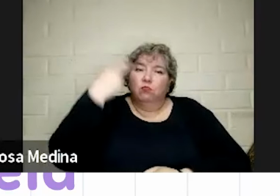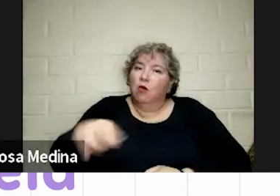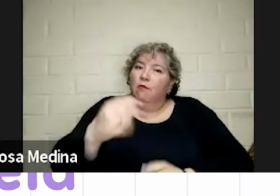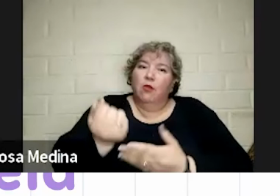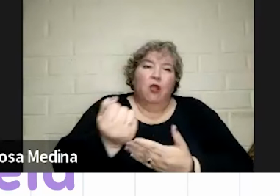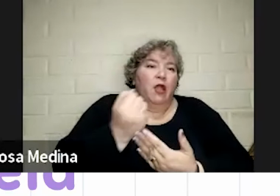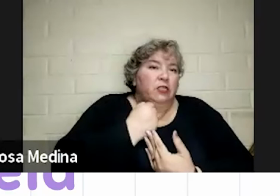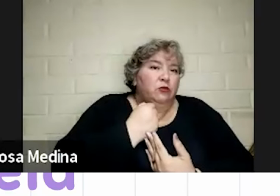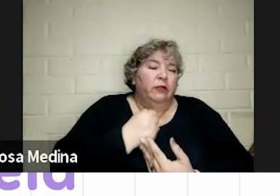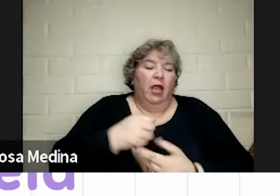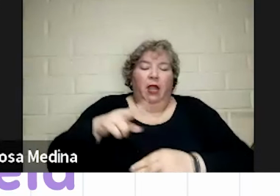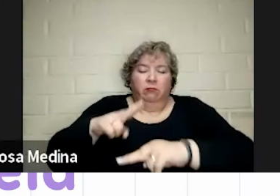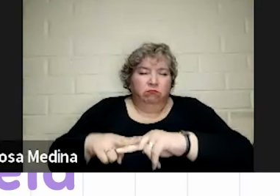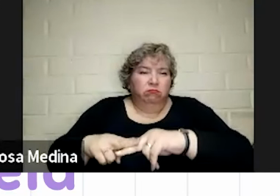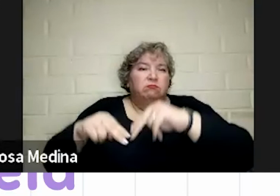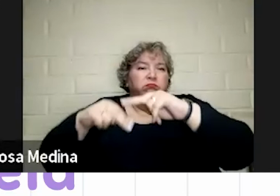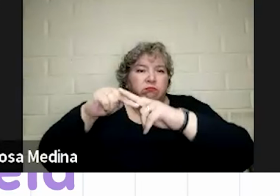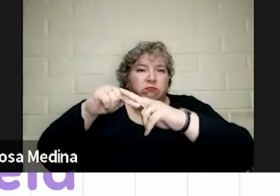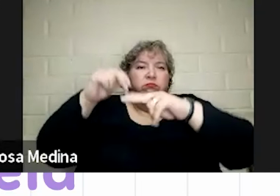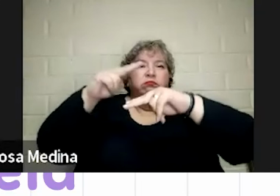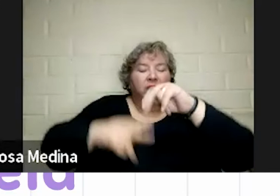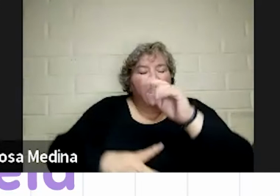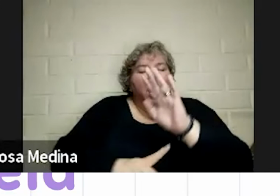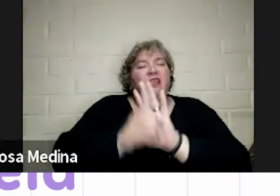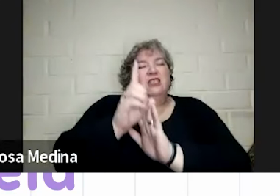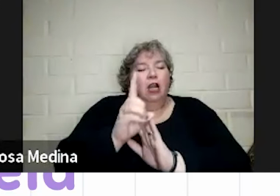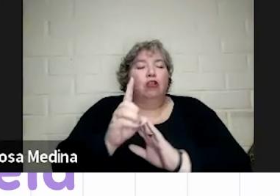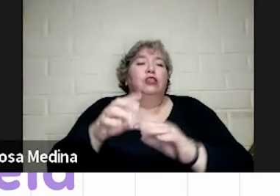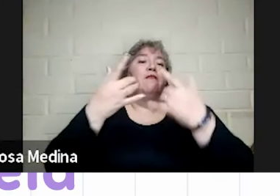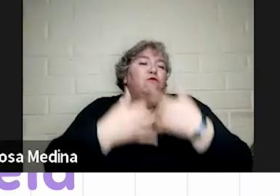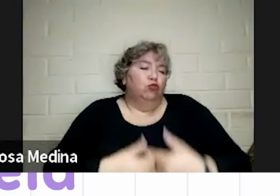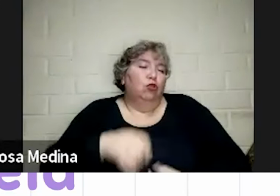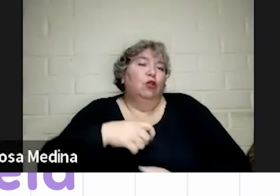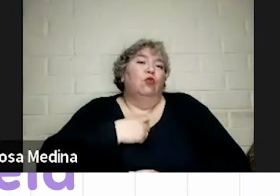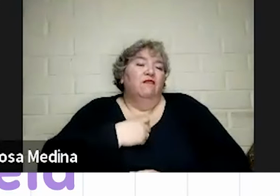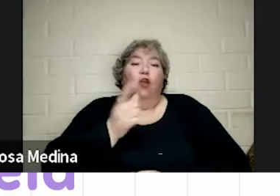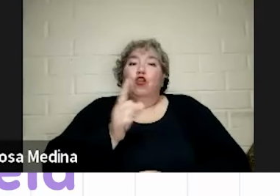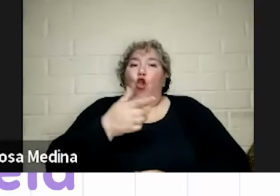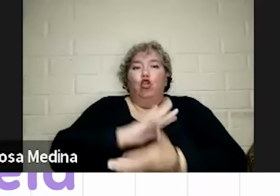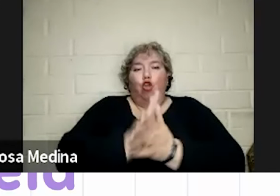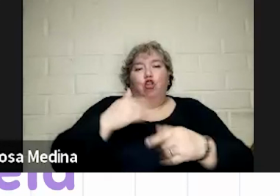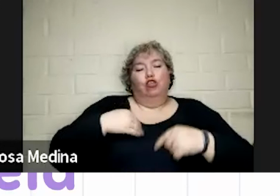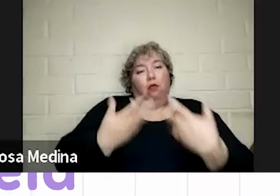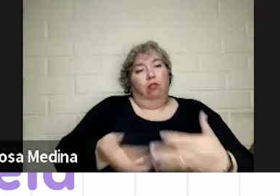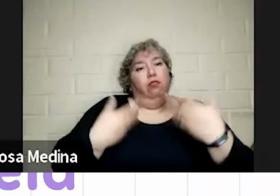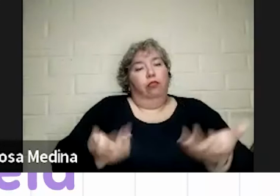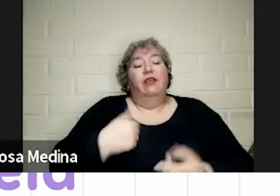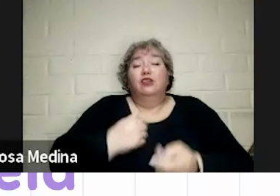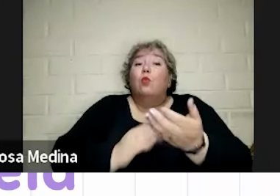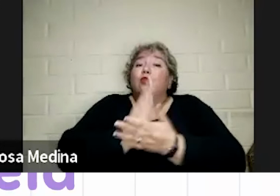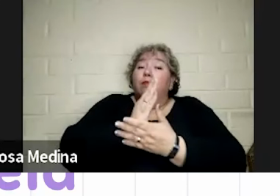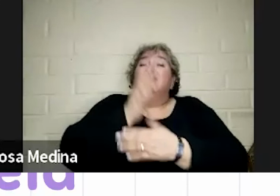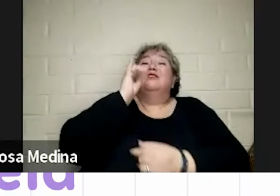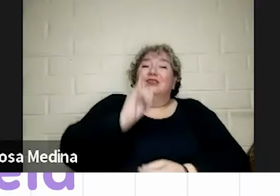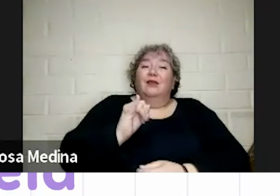andamiajes, para ayudarse en el desarrollo de funciones ejecutivas. No todo se lo voy a dar yo, inicialmente yo doy estrategias, pero los niños las